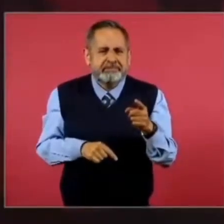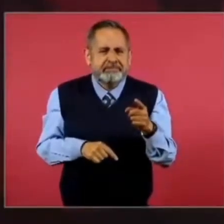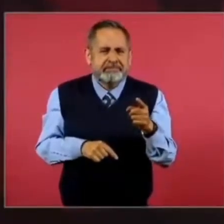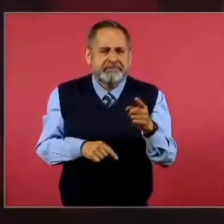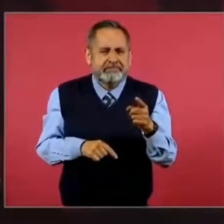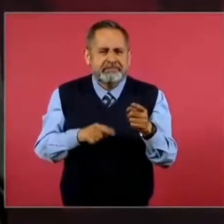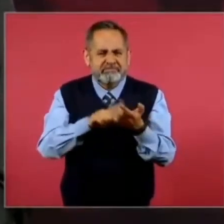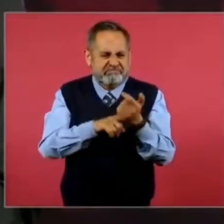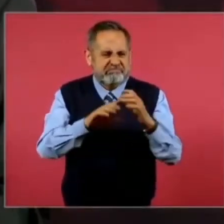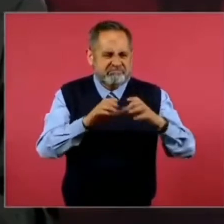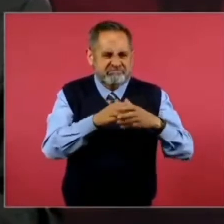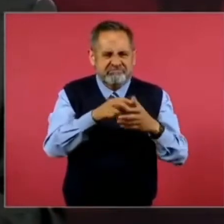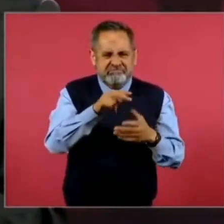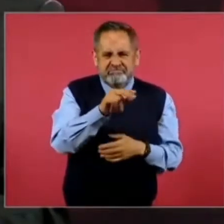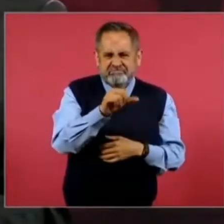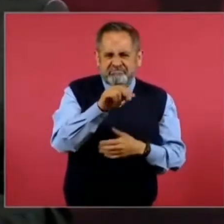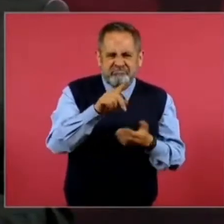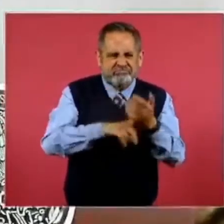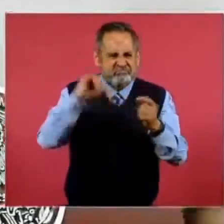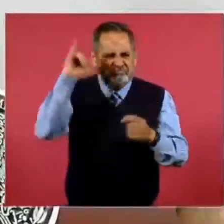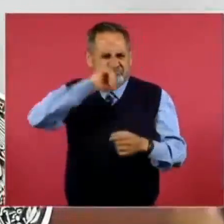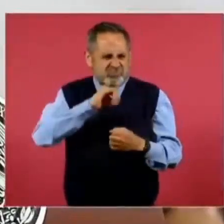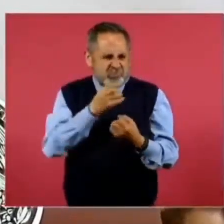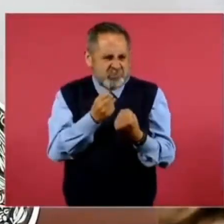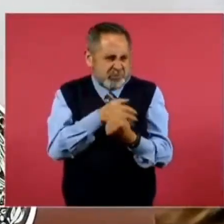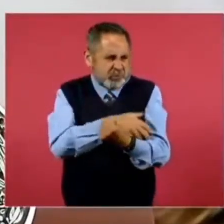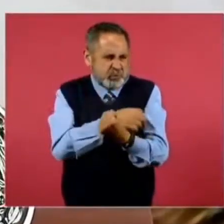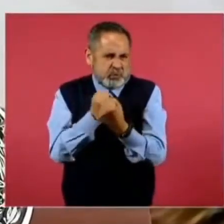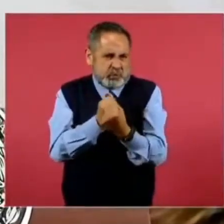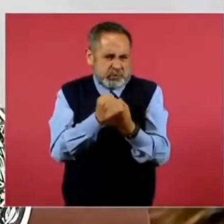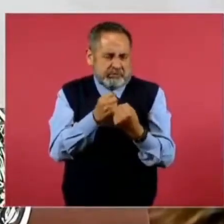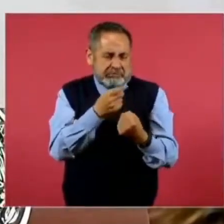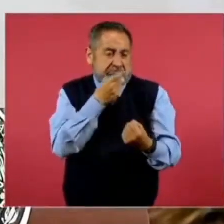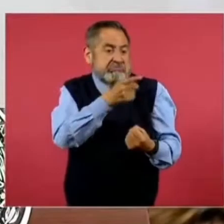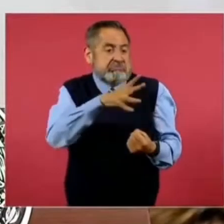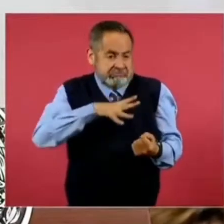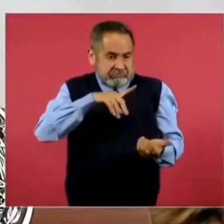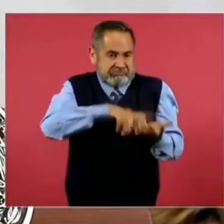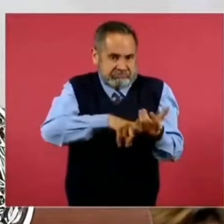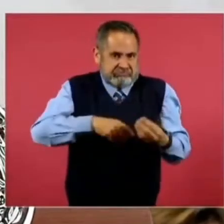del narcotráfico, muy poderoso,